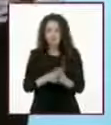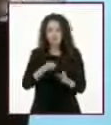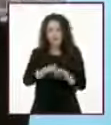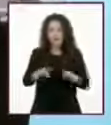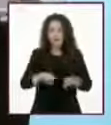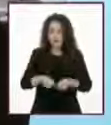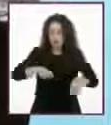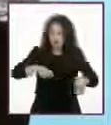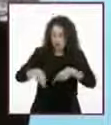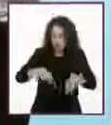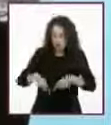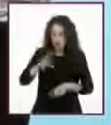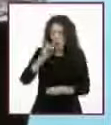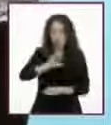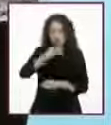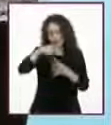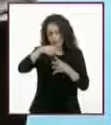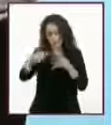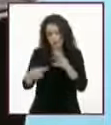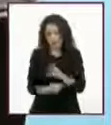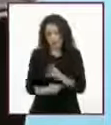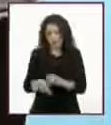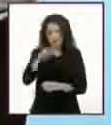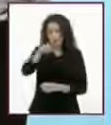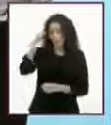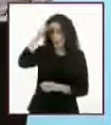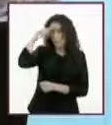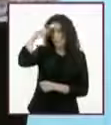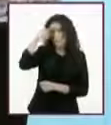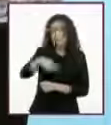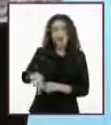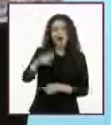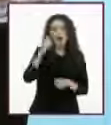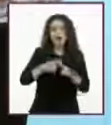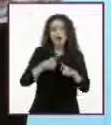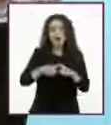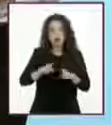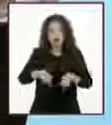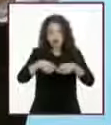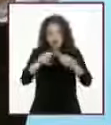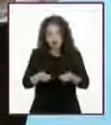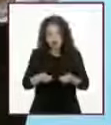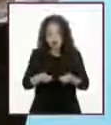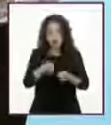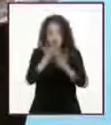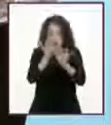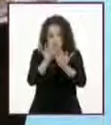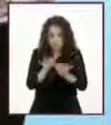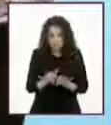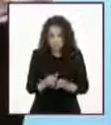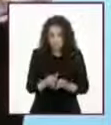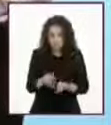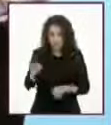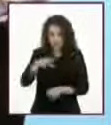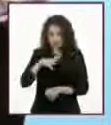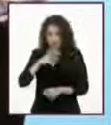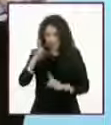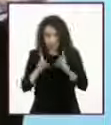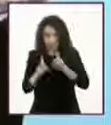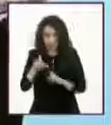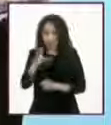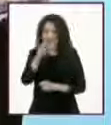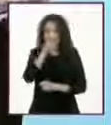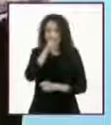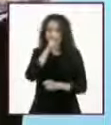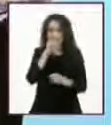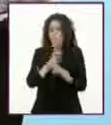peticiones. Piensen también a quién la dirigirían. ¿Tienen dudas? No se preocupen. A continuación los invitamos a ver un video